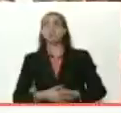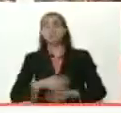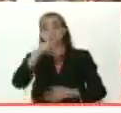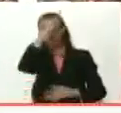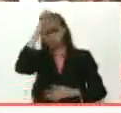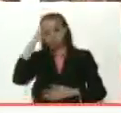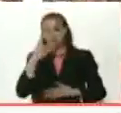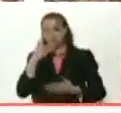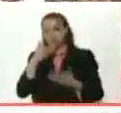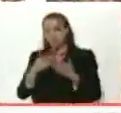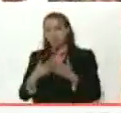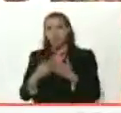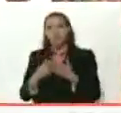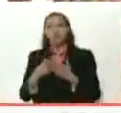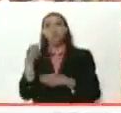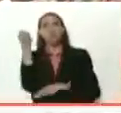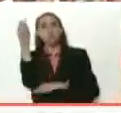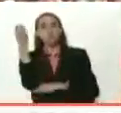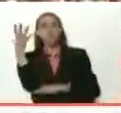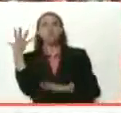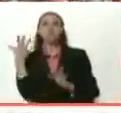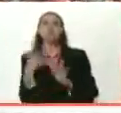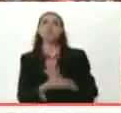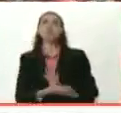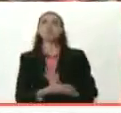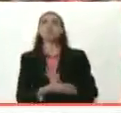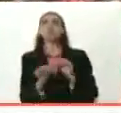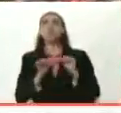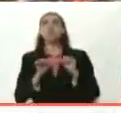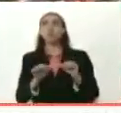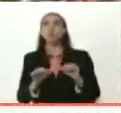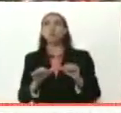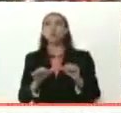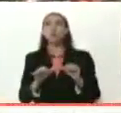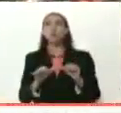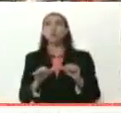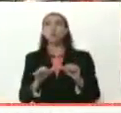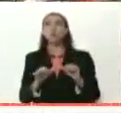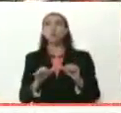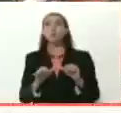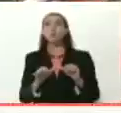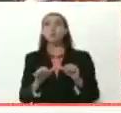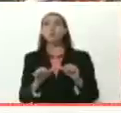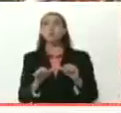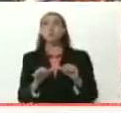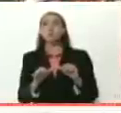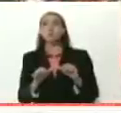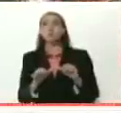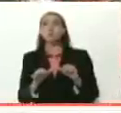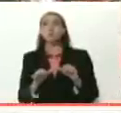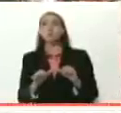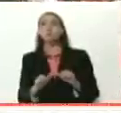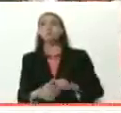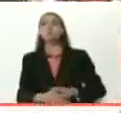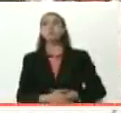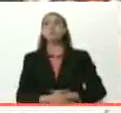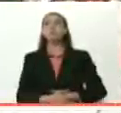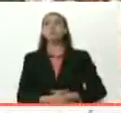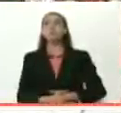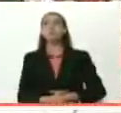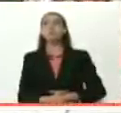Partido Socialista Unido de Venezuela, Diosdado Cabello. Continuamos acá. ¿Qué información maneja usted? ¿Dónde va? No, la línea de